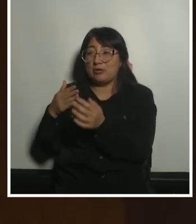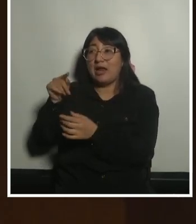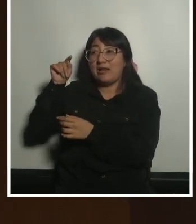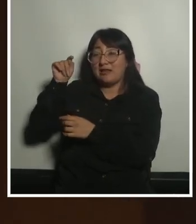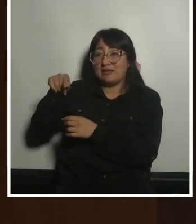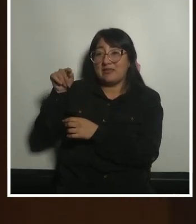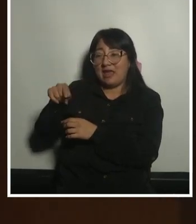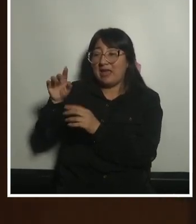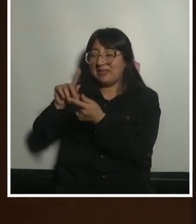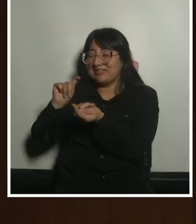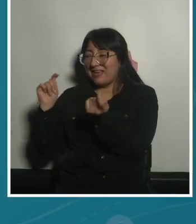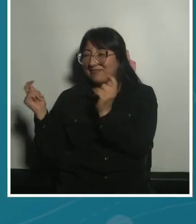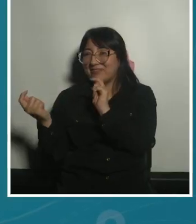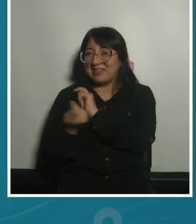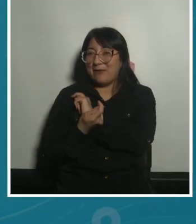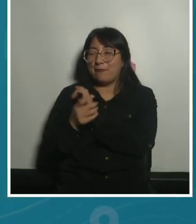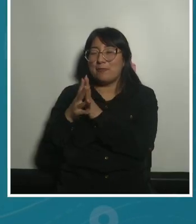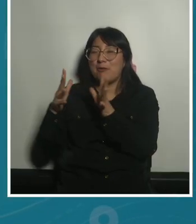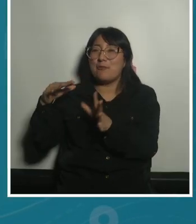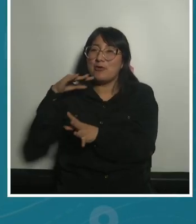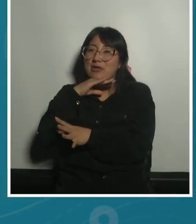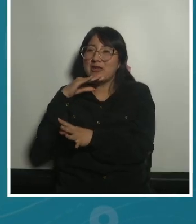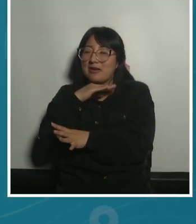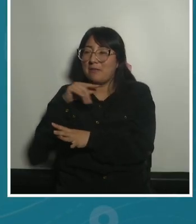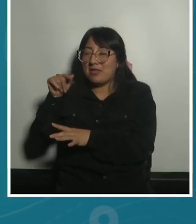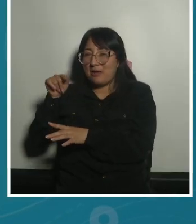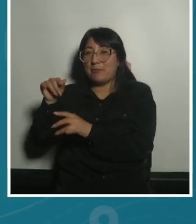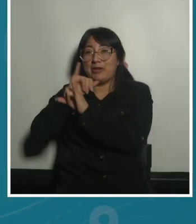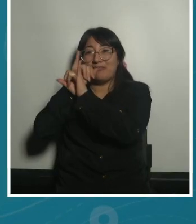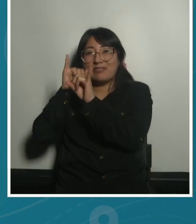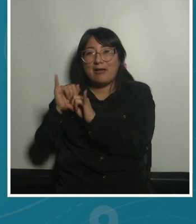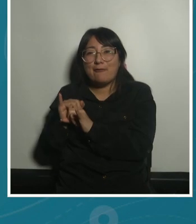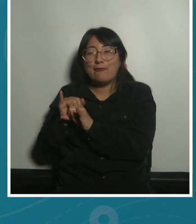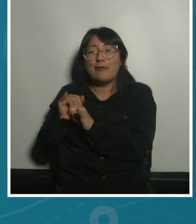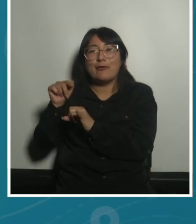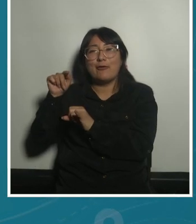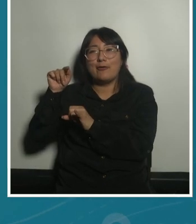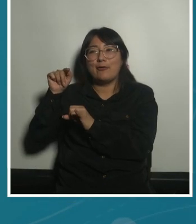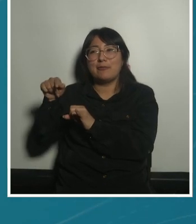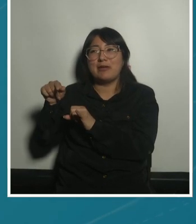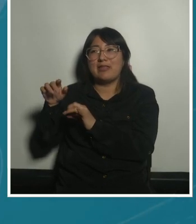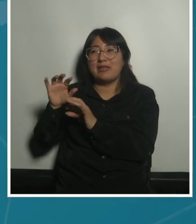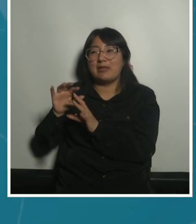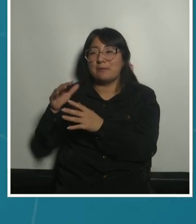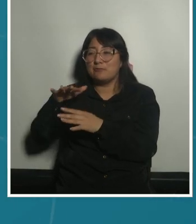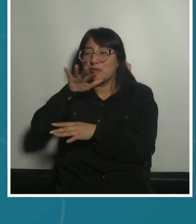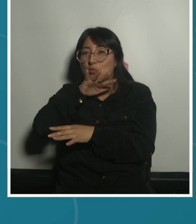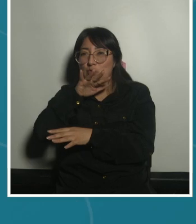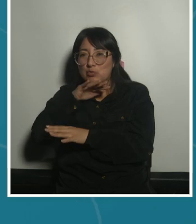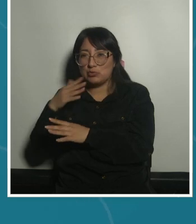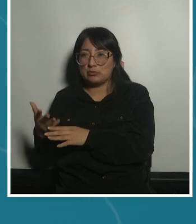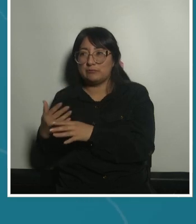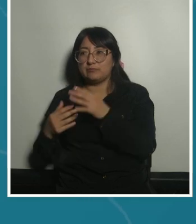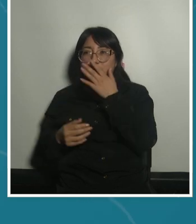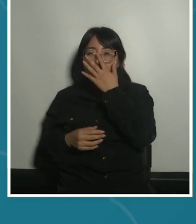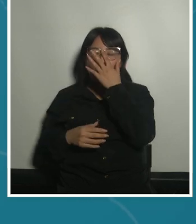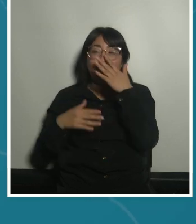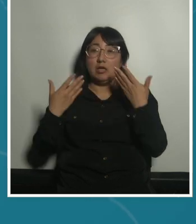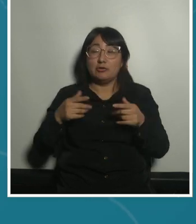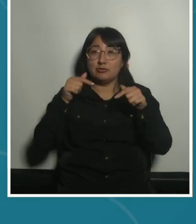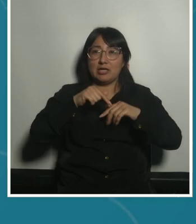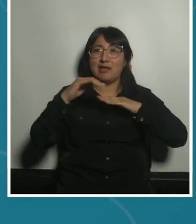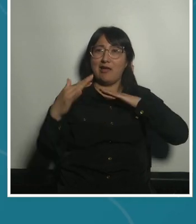están transformando entonces de manera muy rápida por estas formas de actuación, estas formas de uso. Entonces, ¿qué sería la